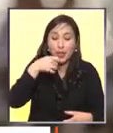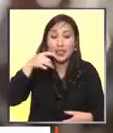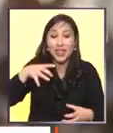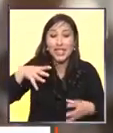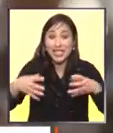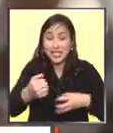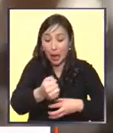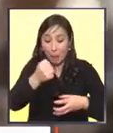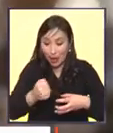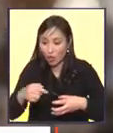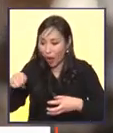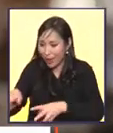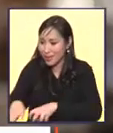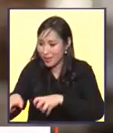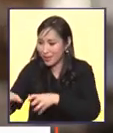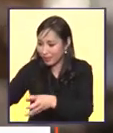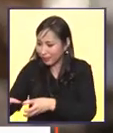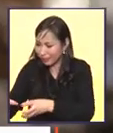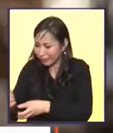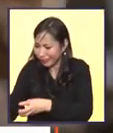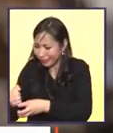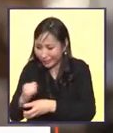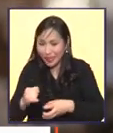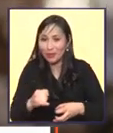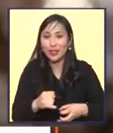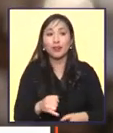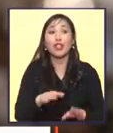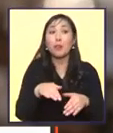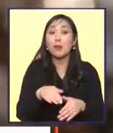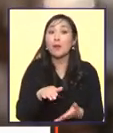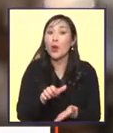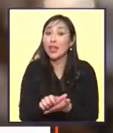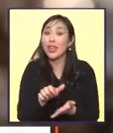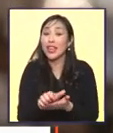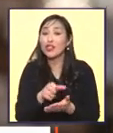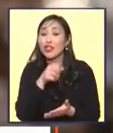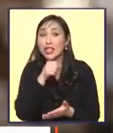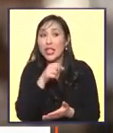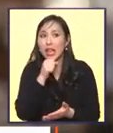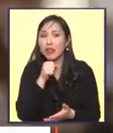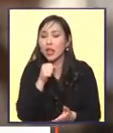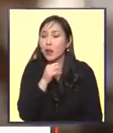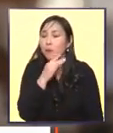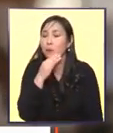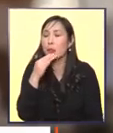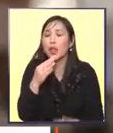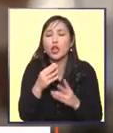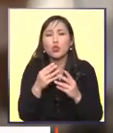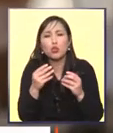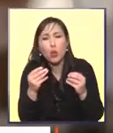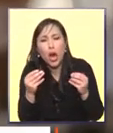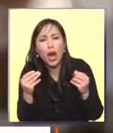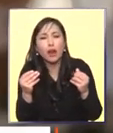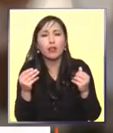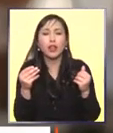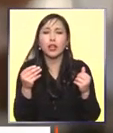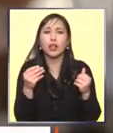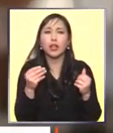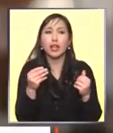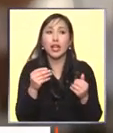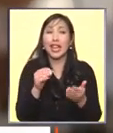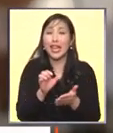cultivado y cosechado aquí mismo. Lo mismo este queso de cabra, que está sensacional, es suave, muy cremoso. El queso de cabra